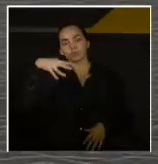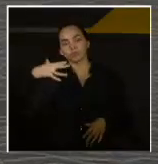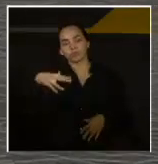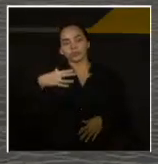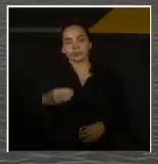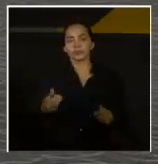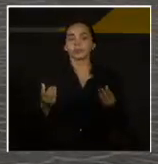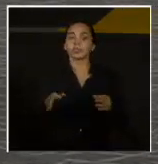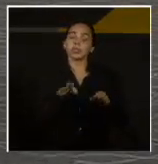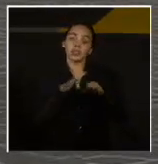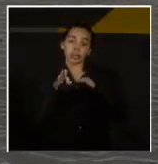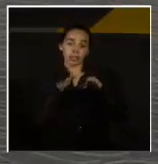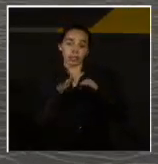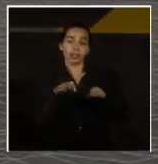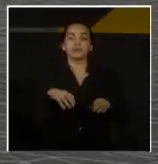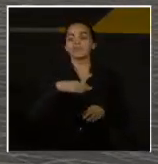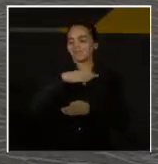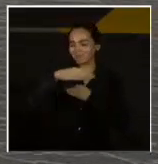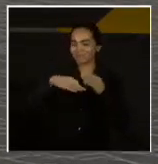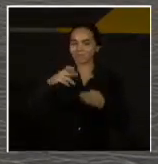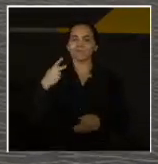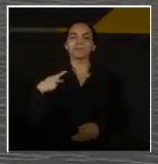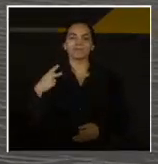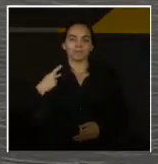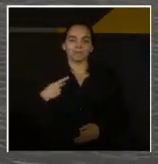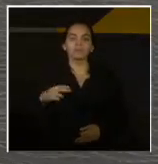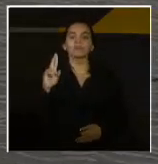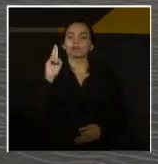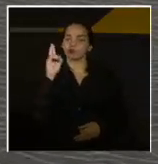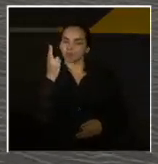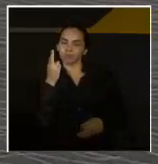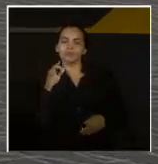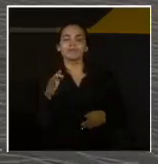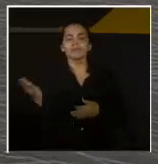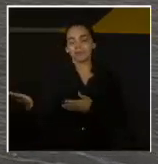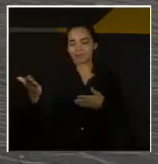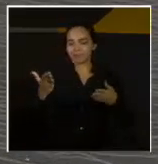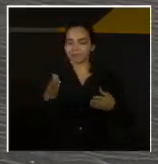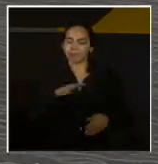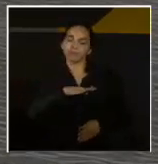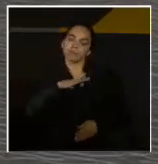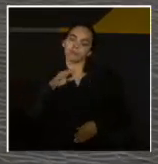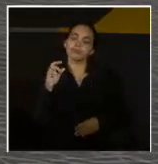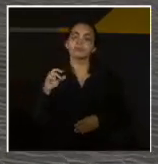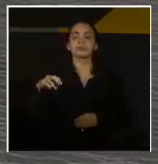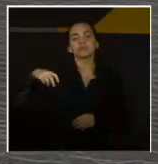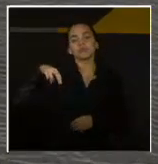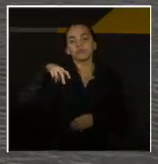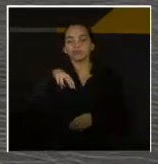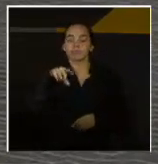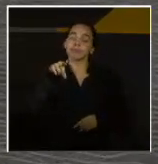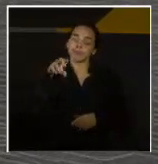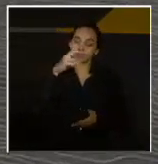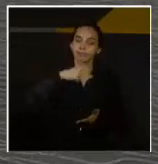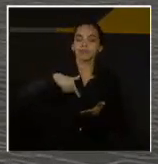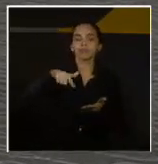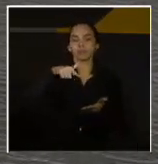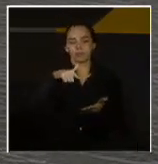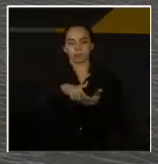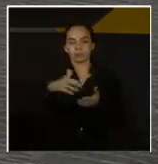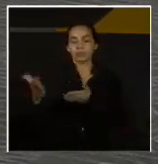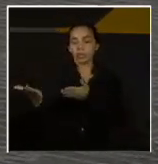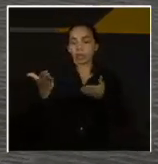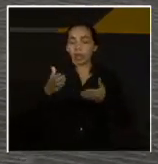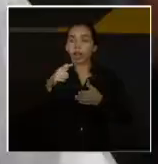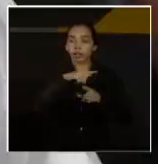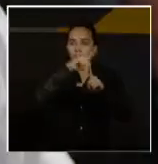generar oportunidades de empleo para nuestros jóvenes profesionistas que van a poder ir a esos lugares, a ese interior del